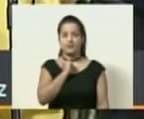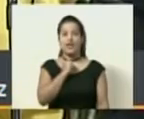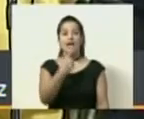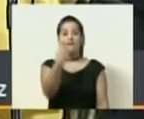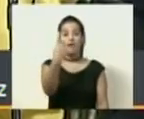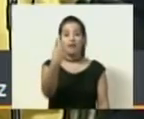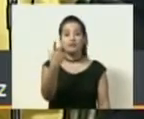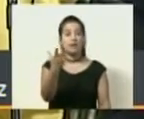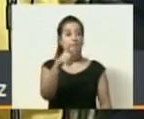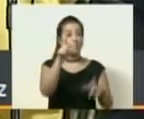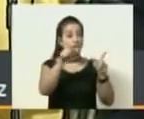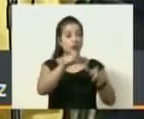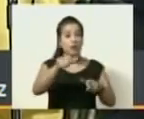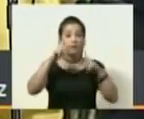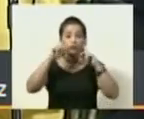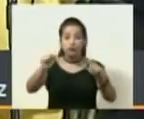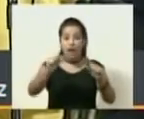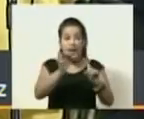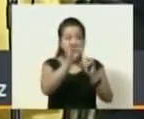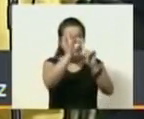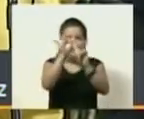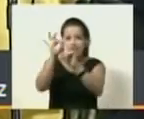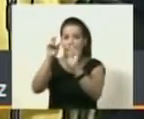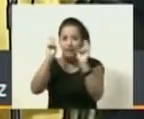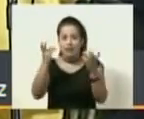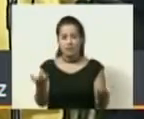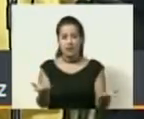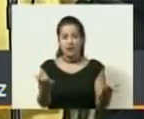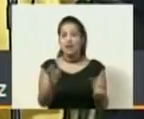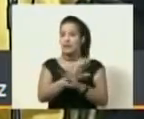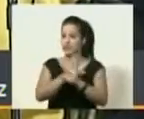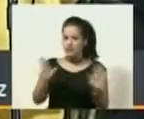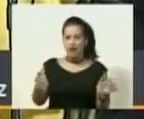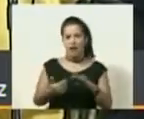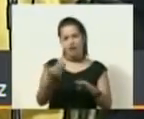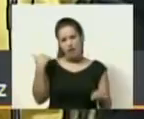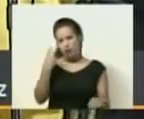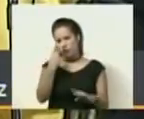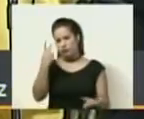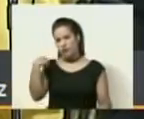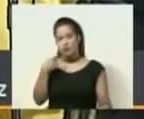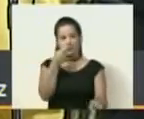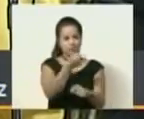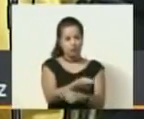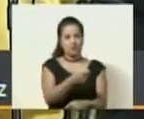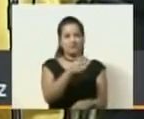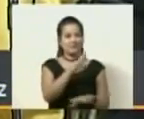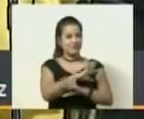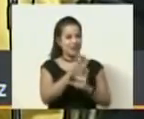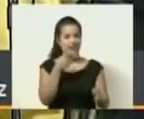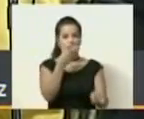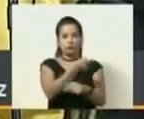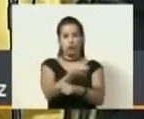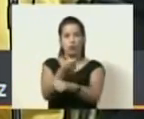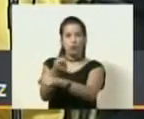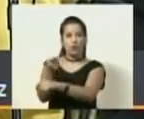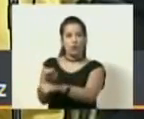Necesitamos los especialistas. Ya dimos el primer paso hace 2 años y qué belleza, ya estamos graduando los